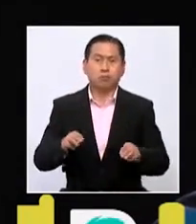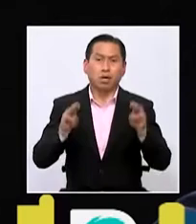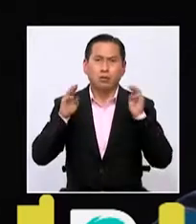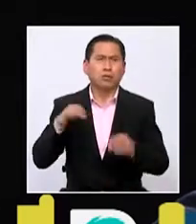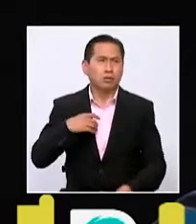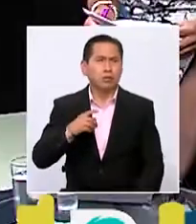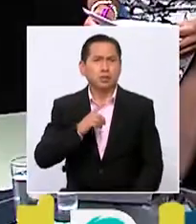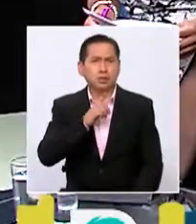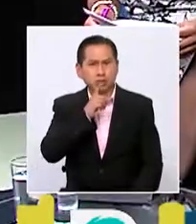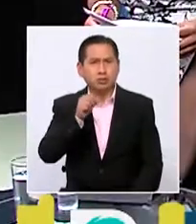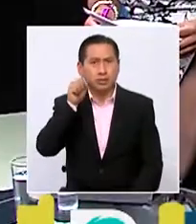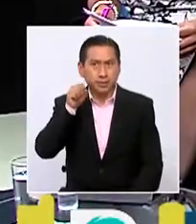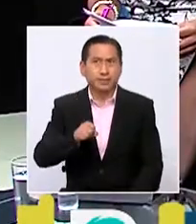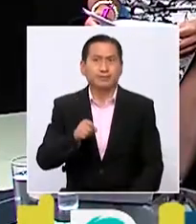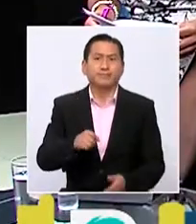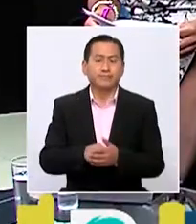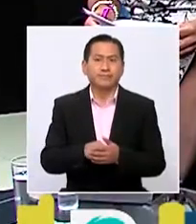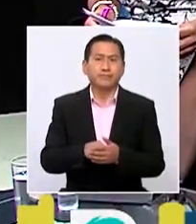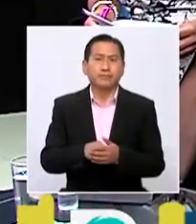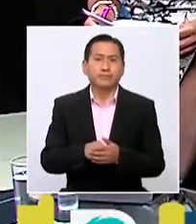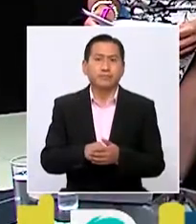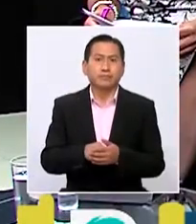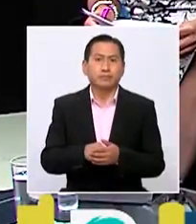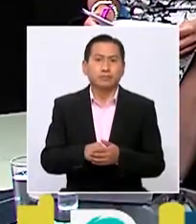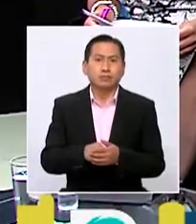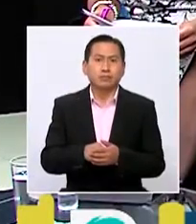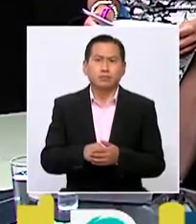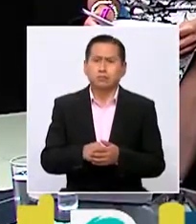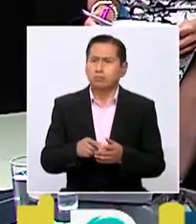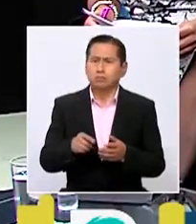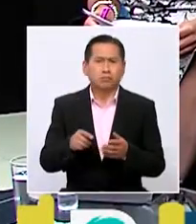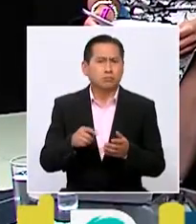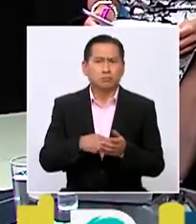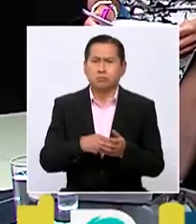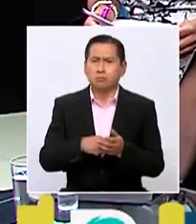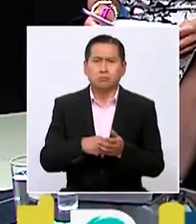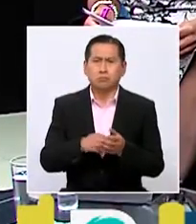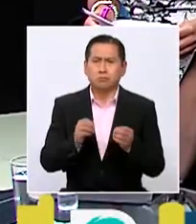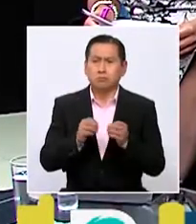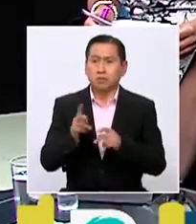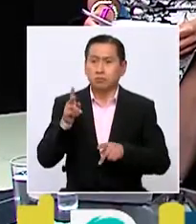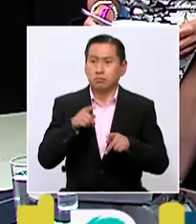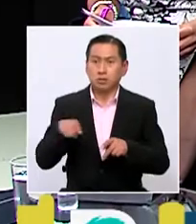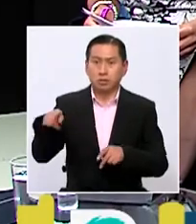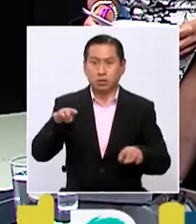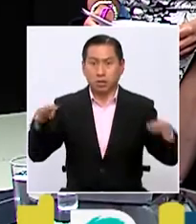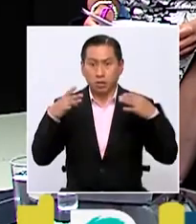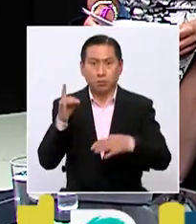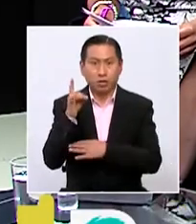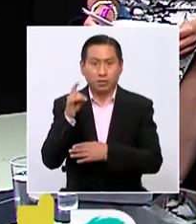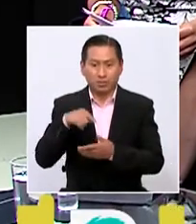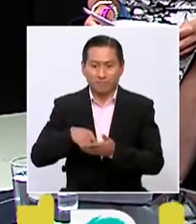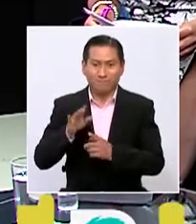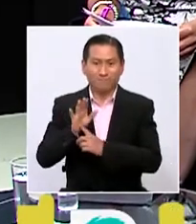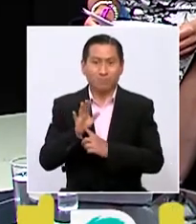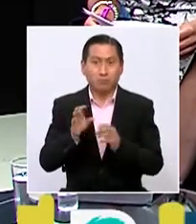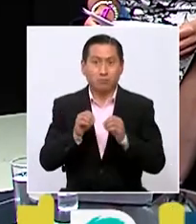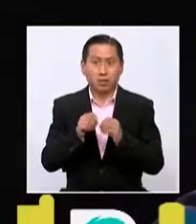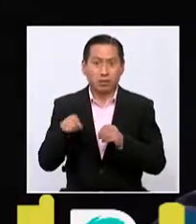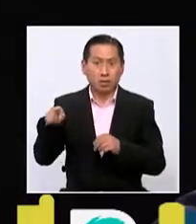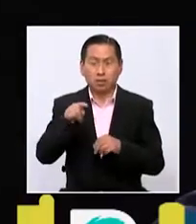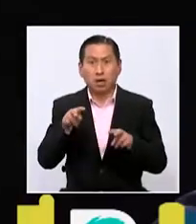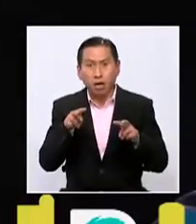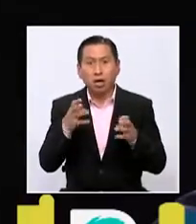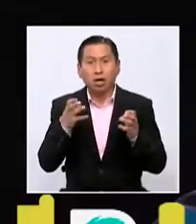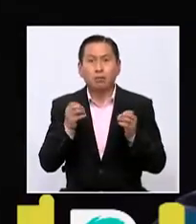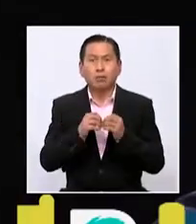seguro de que las dos terceras partes o más de las personas que van a ver a Bolivia dentro de la serie